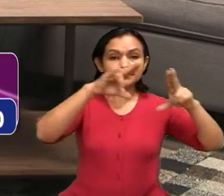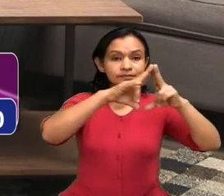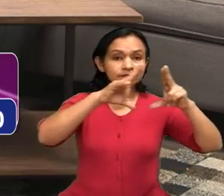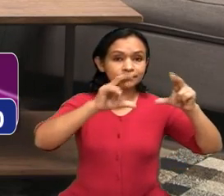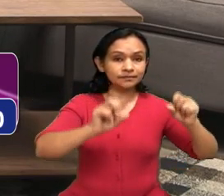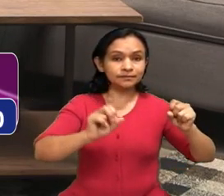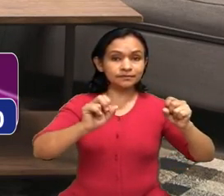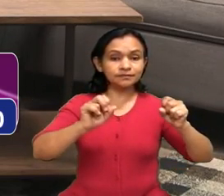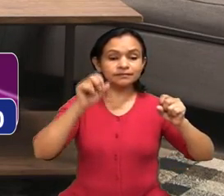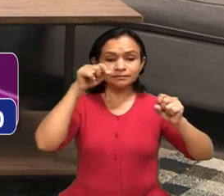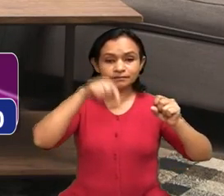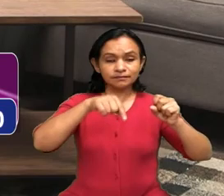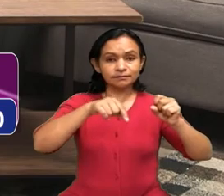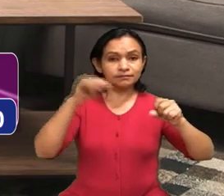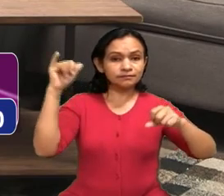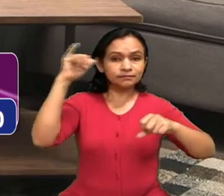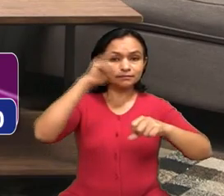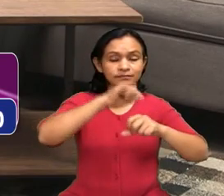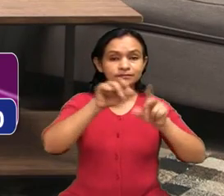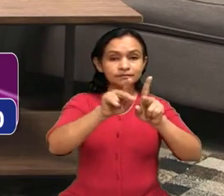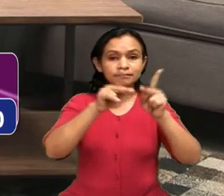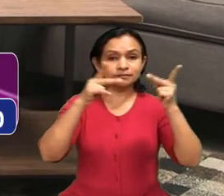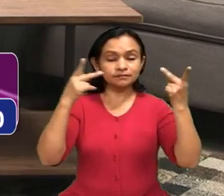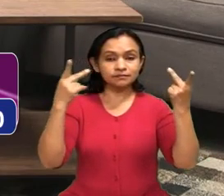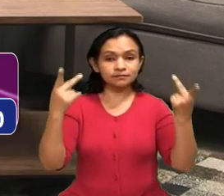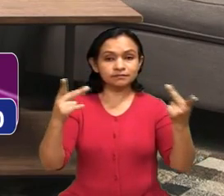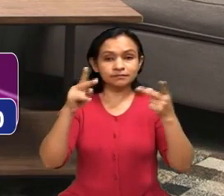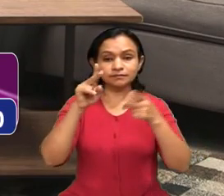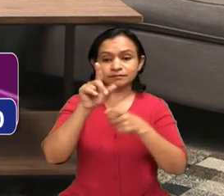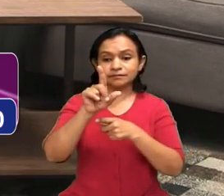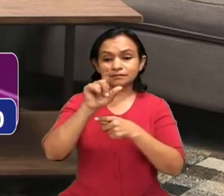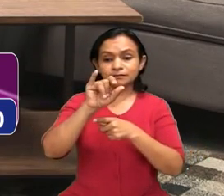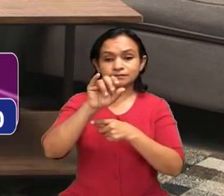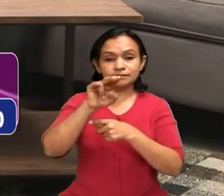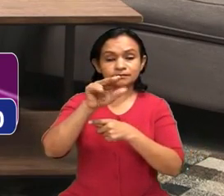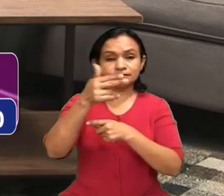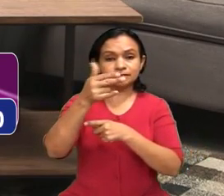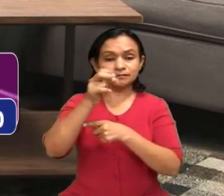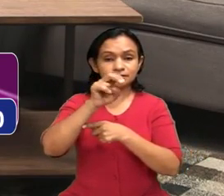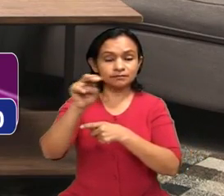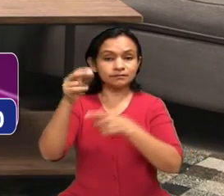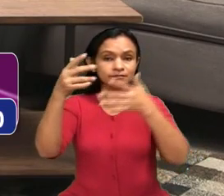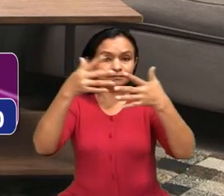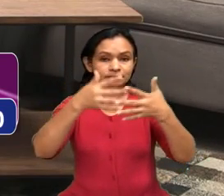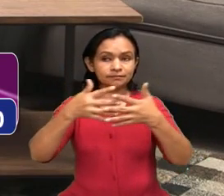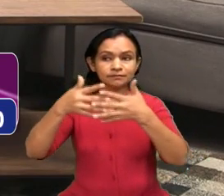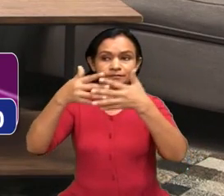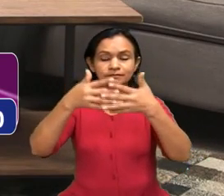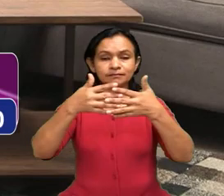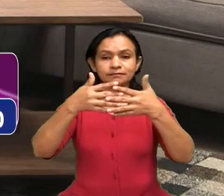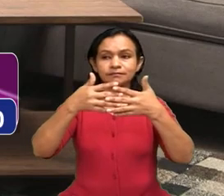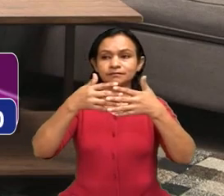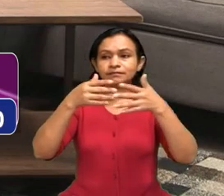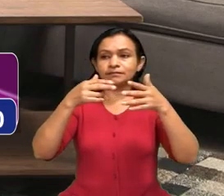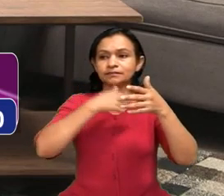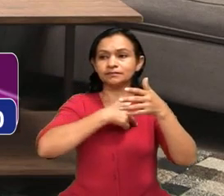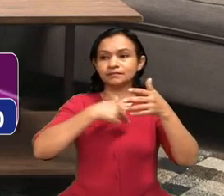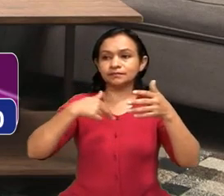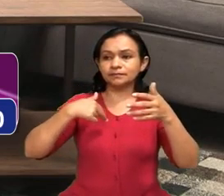precisamente el periódico The Nation de los Estados Unidos, okay, sí, para que cubra